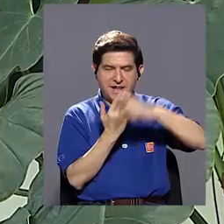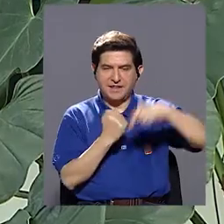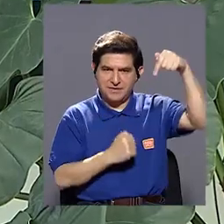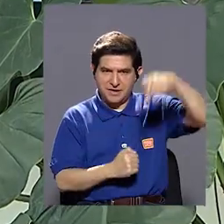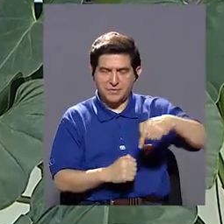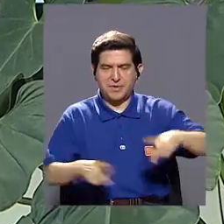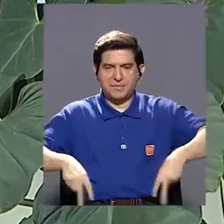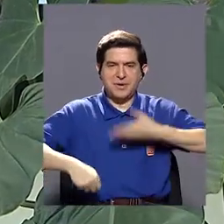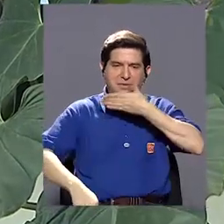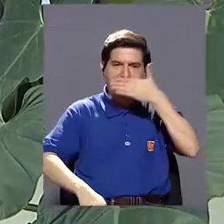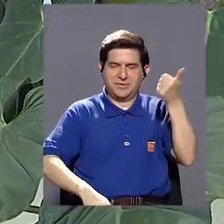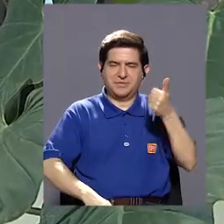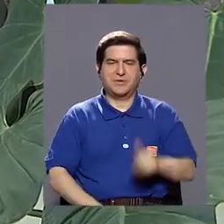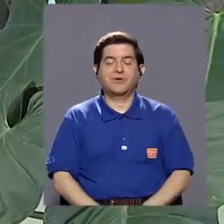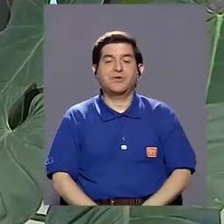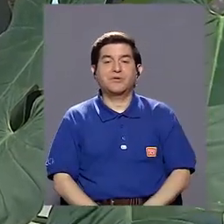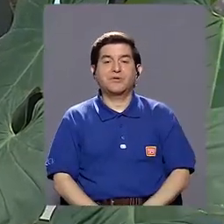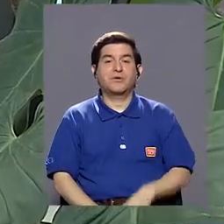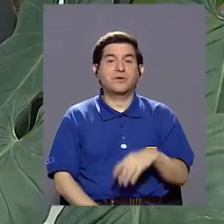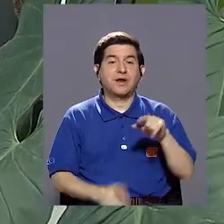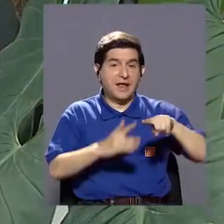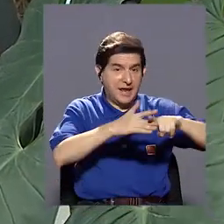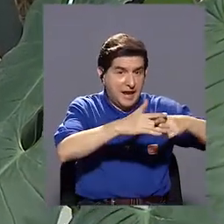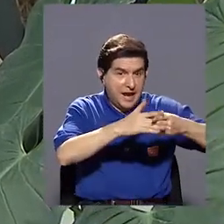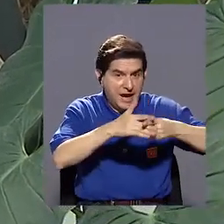Llegamos al final de un programa más de Vivir Mejor.